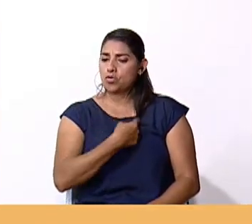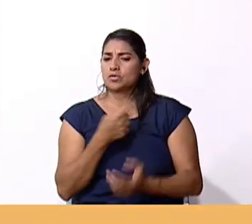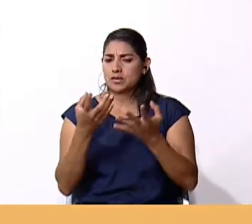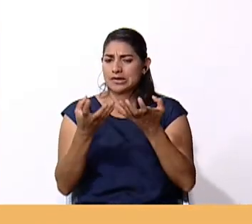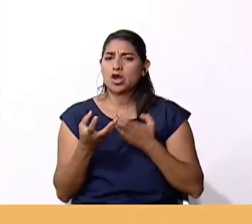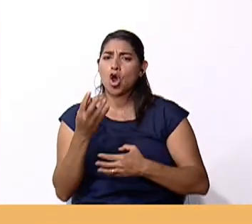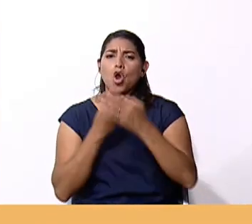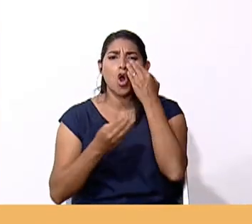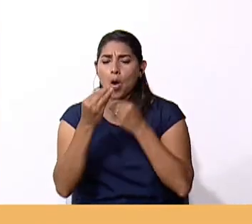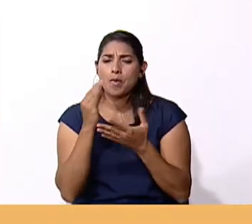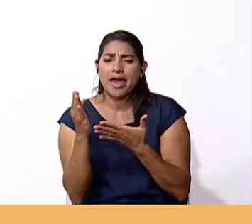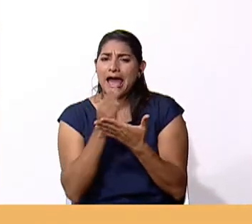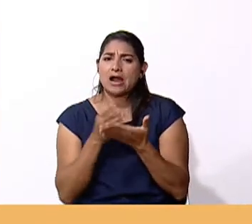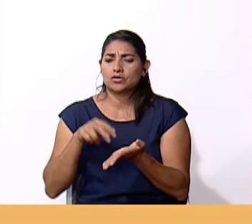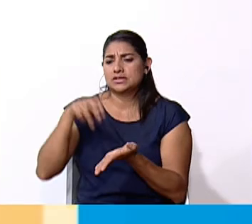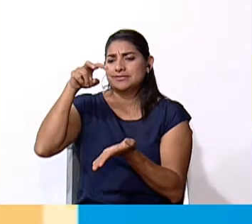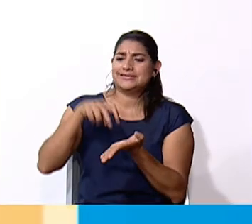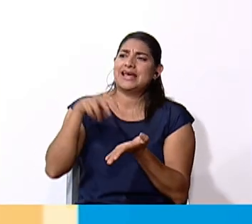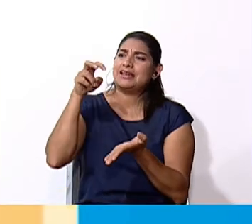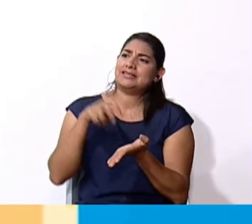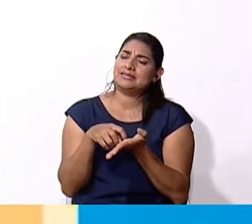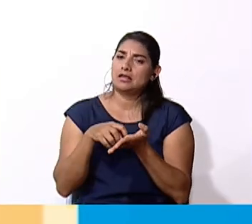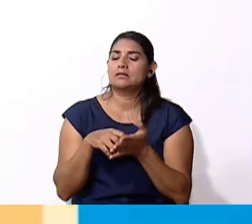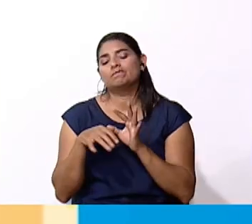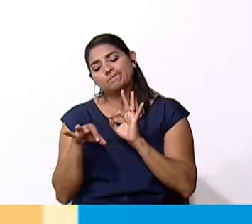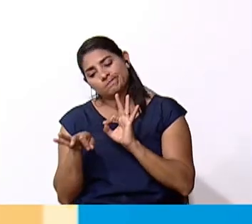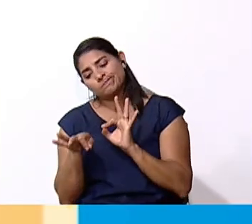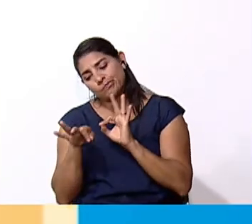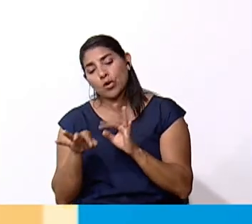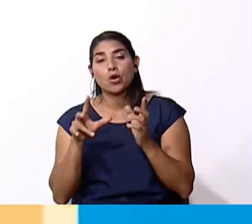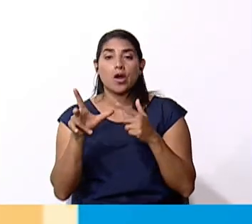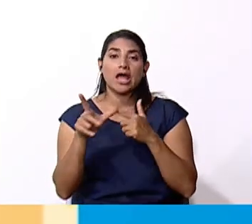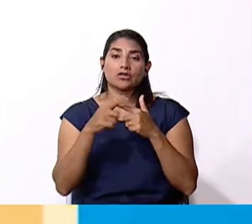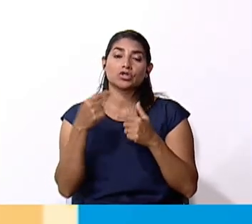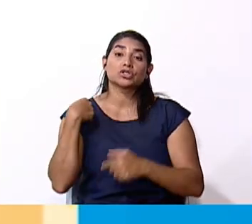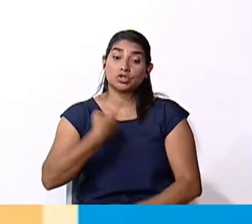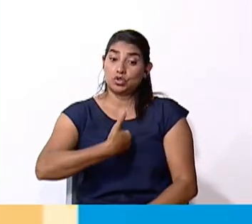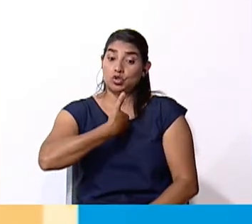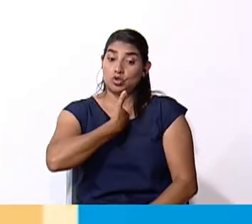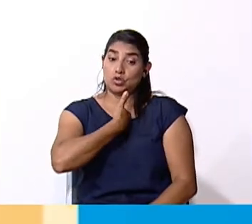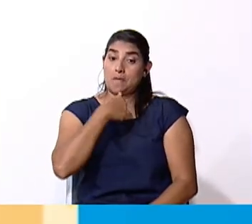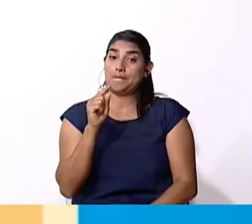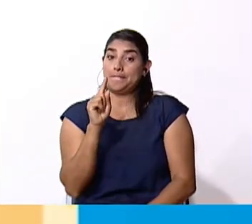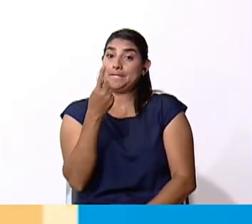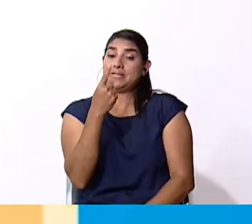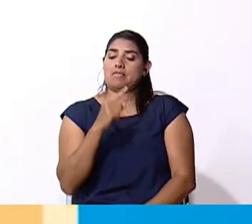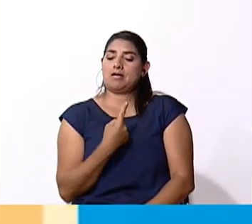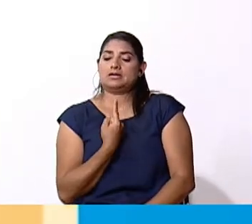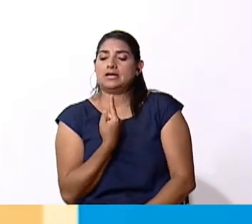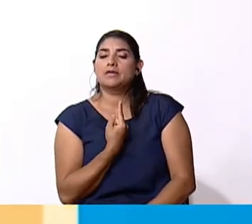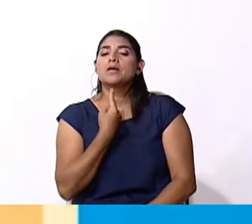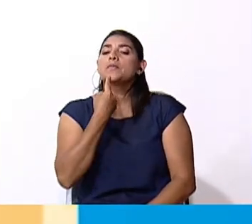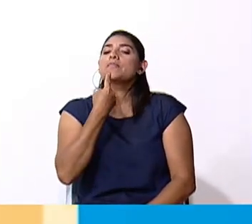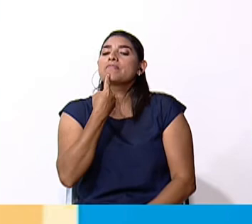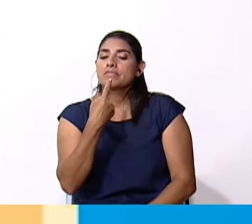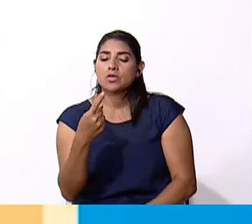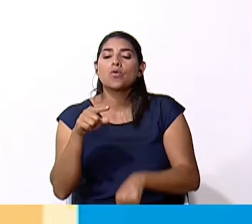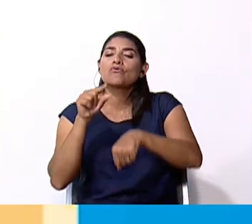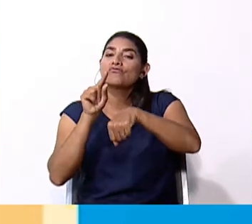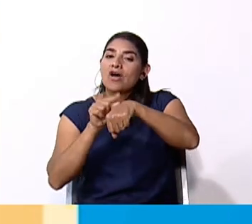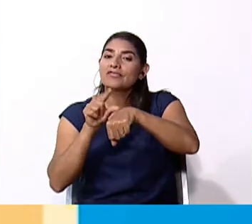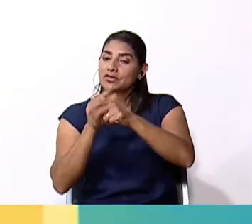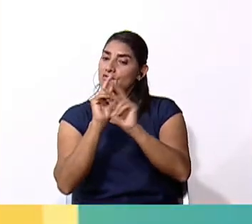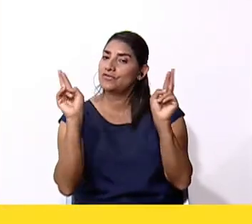de comer algo y de saltar la soga. Bueno, entonces yo, primera persona del singular, les voy a dar un ratito